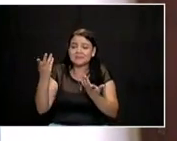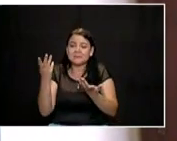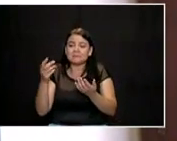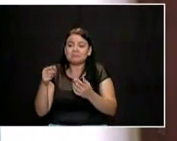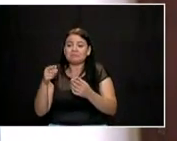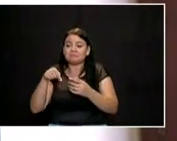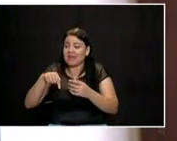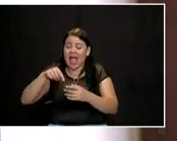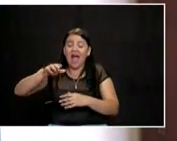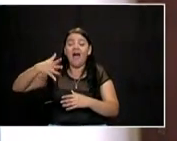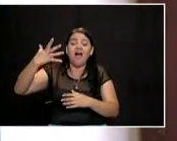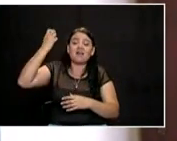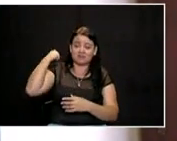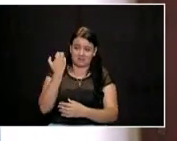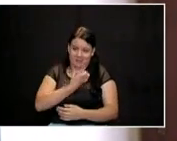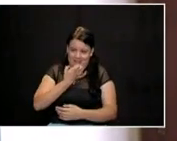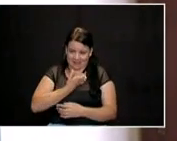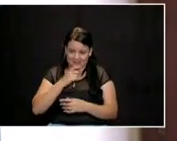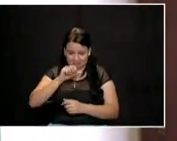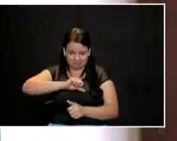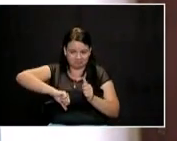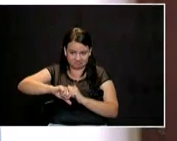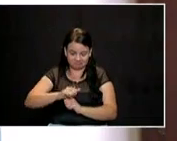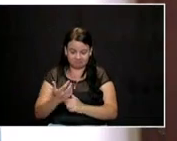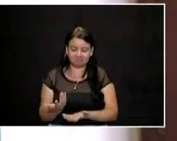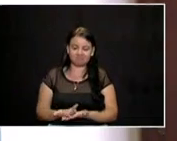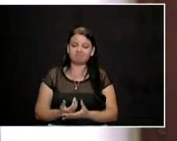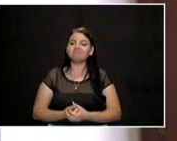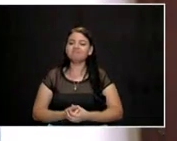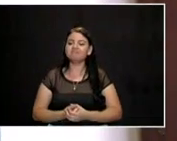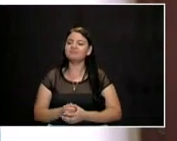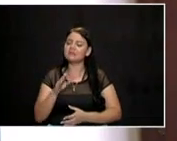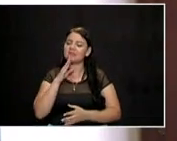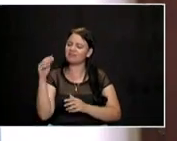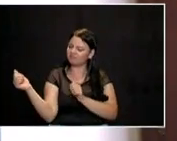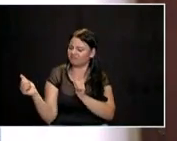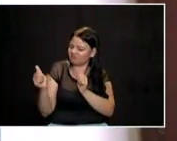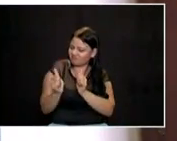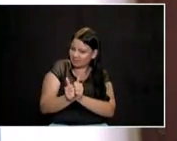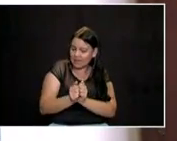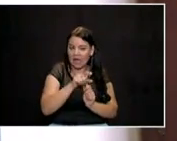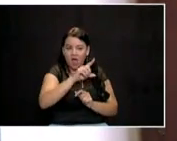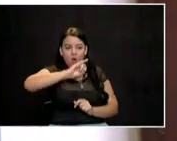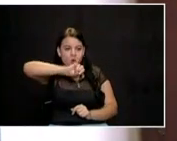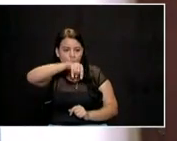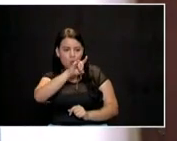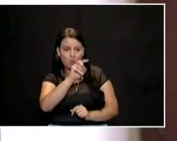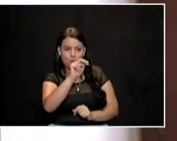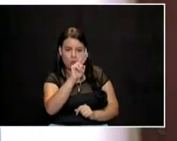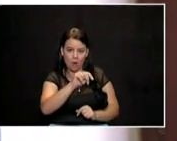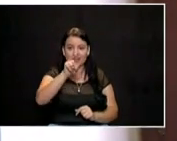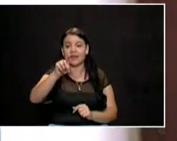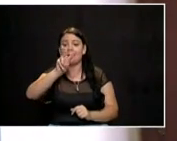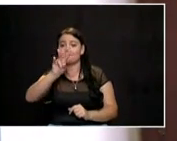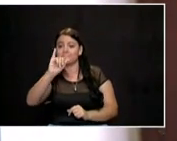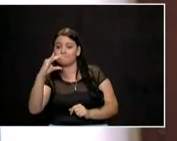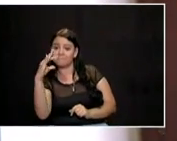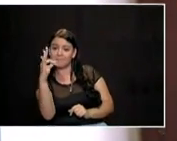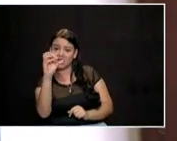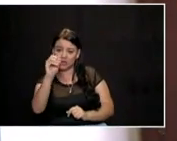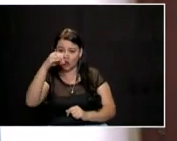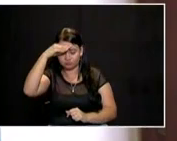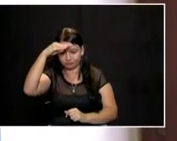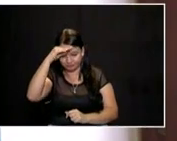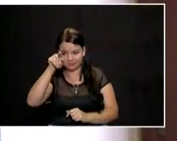de Medellín. Nos acompañarán después de esta pequeña pausa los candidatos Juan David Valderrama, Víctor Javier